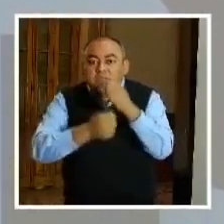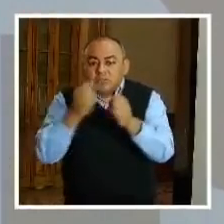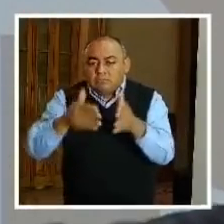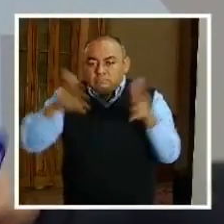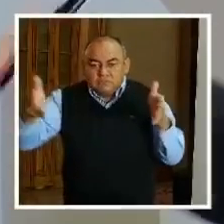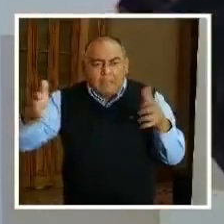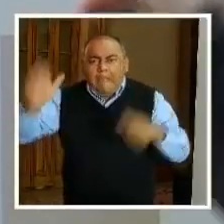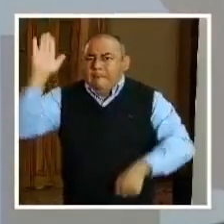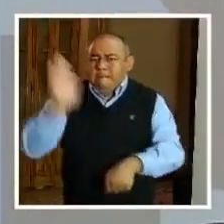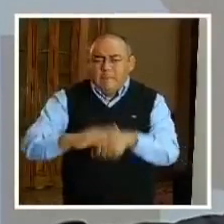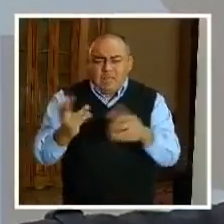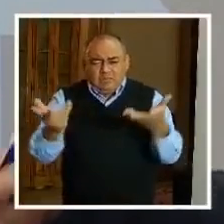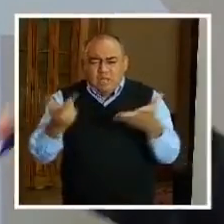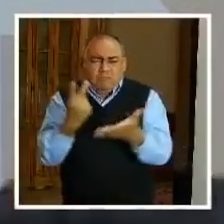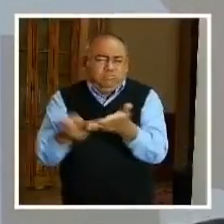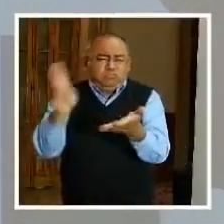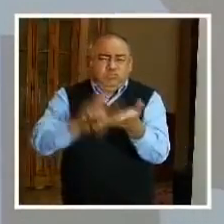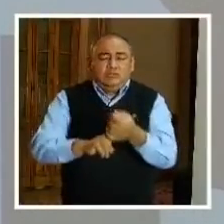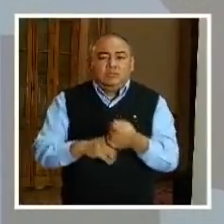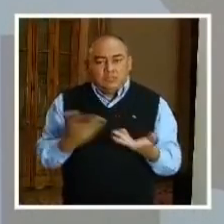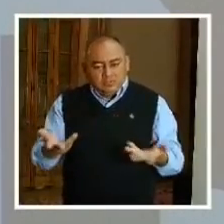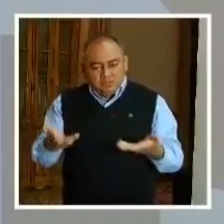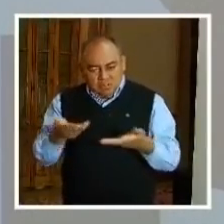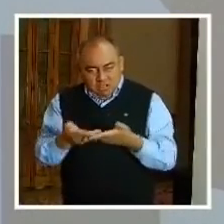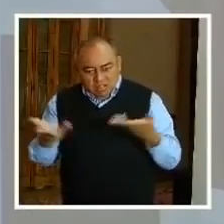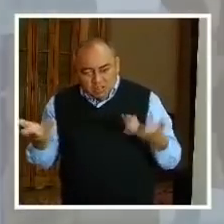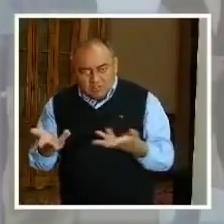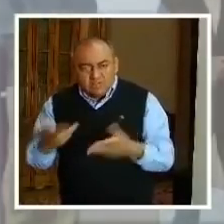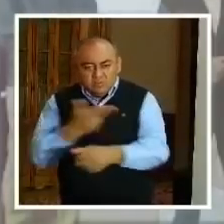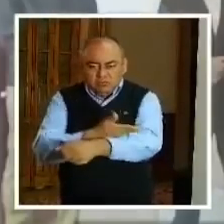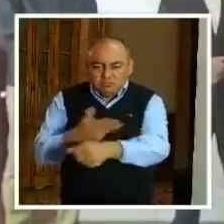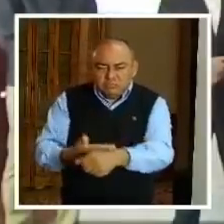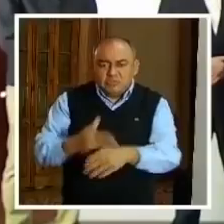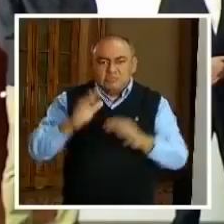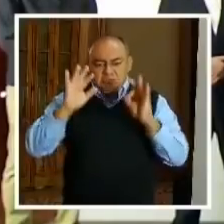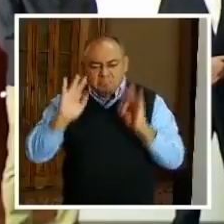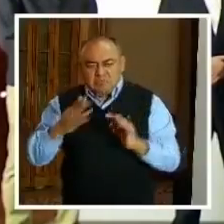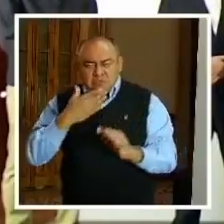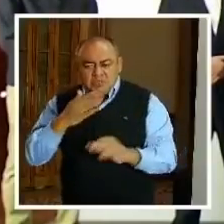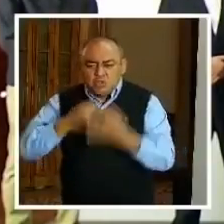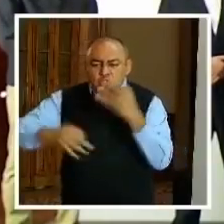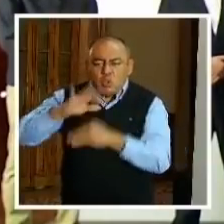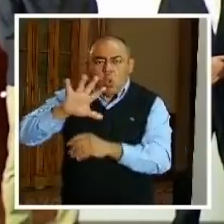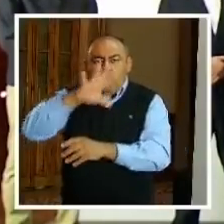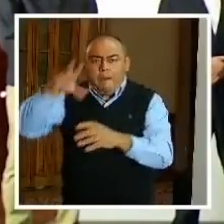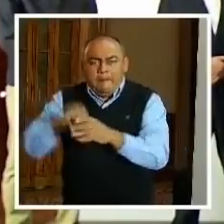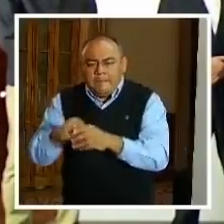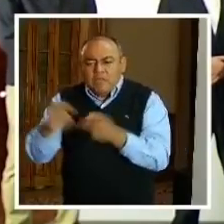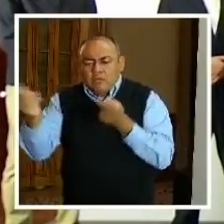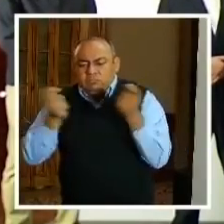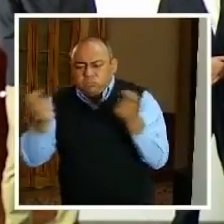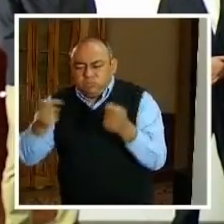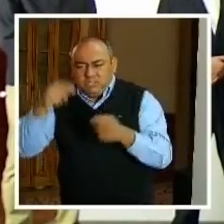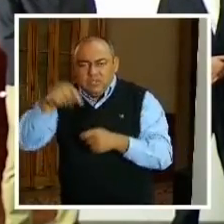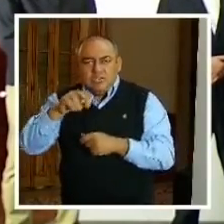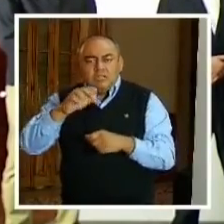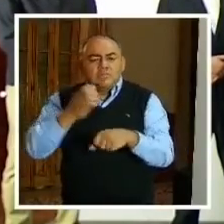honorable, intachable, que están aquí a mi derecha manejando la inversión del Estado de Nuevo